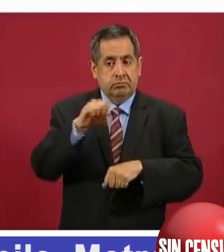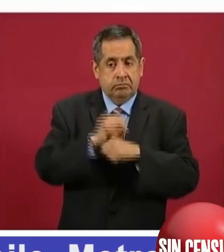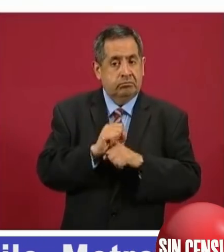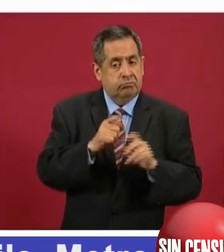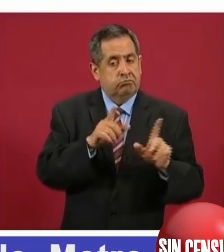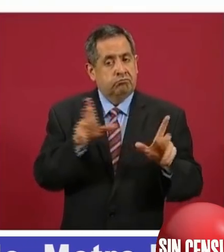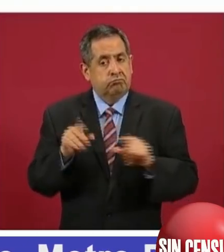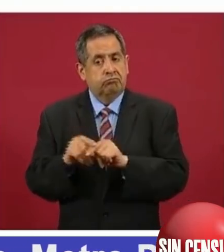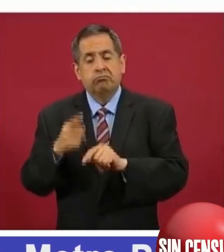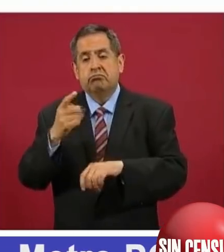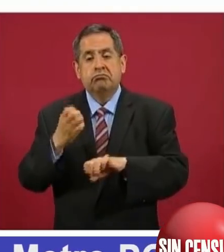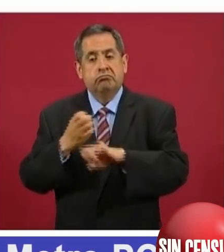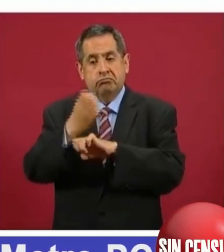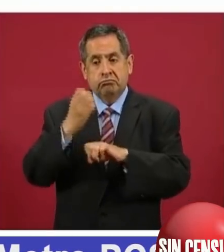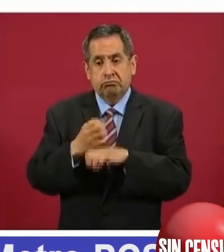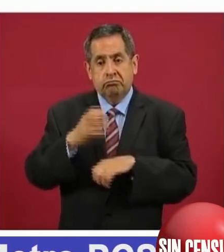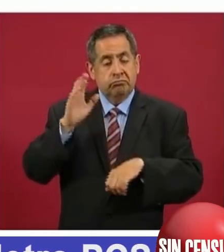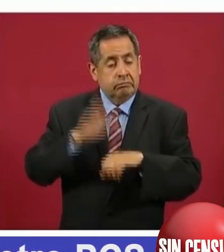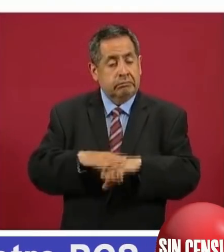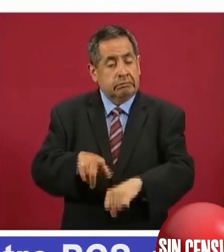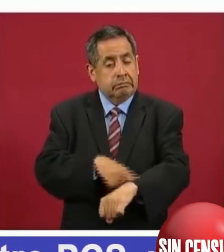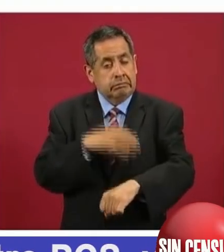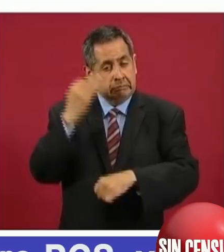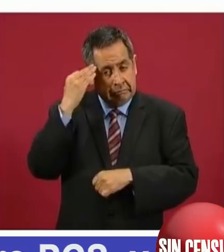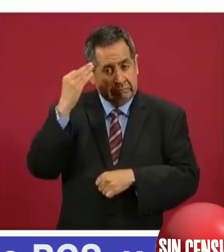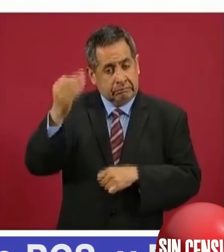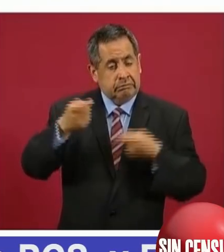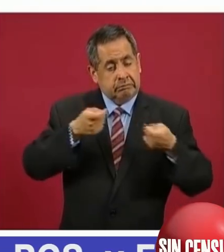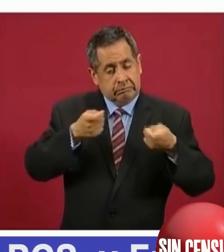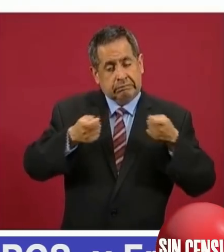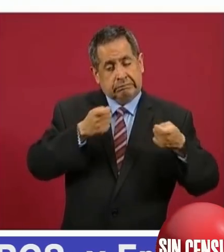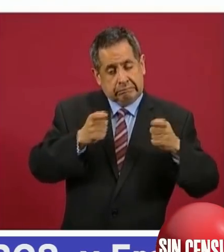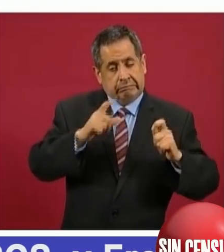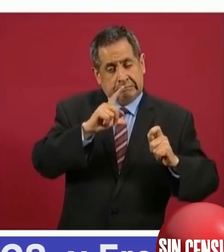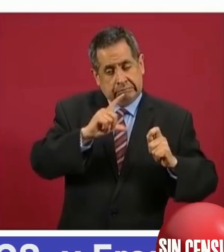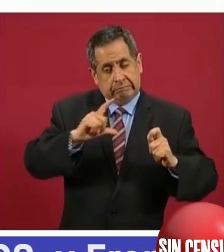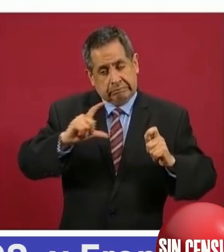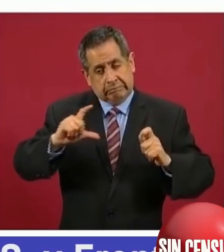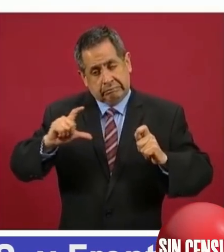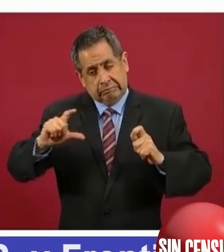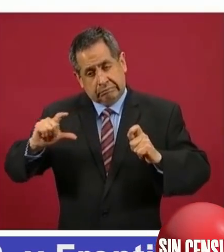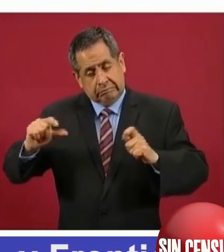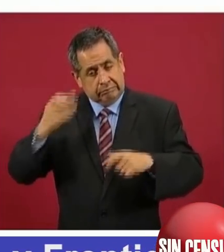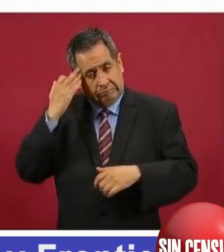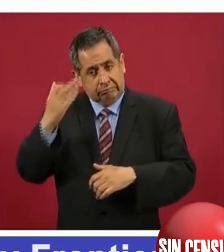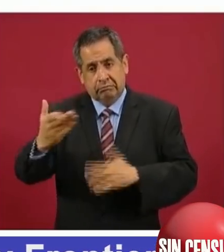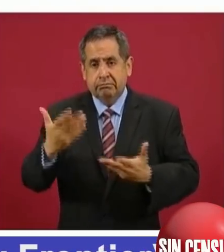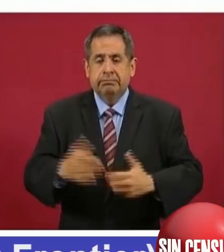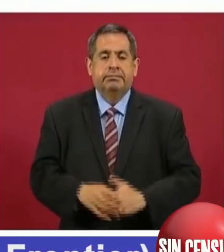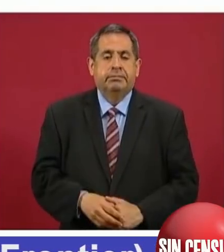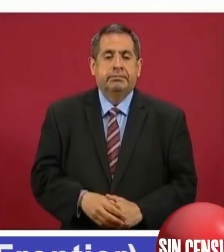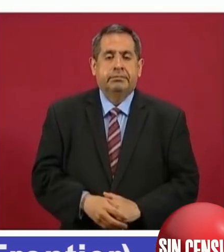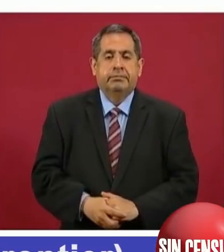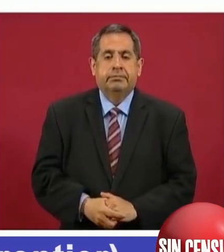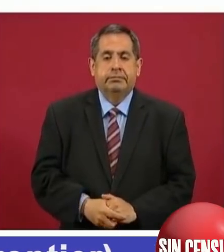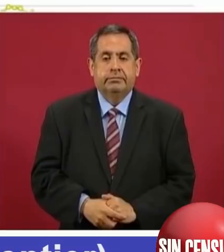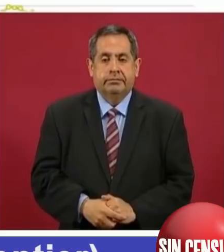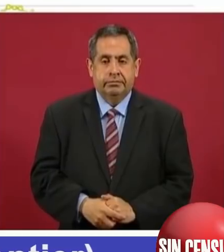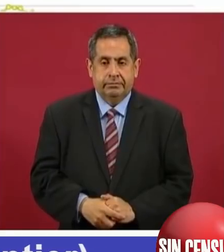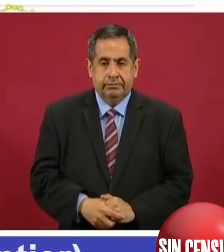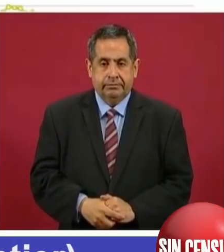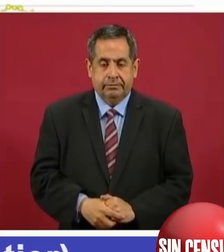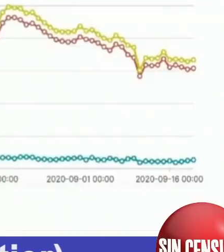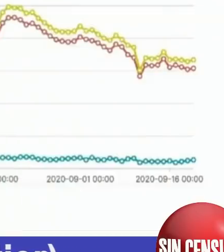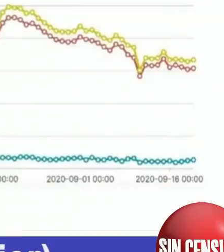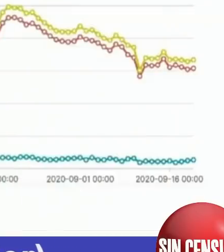y es el estado que tiene el trayecto más largo de control epidémico que va a la baja. La siguiente. Desde el 1 de